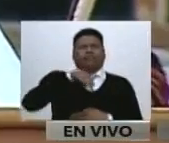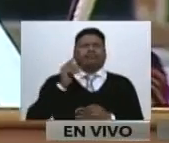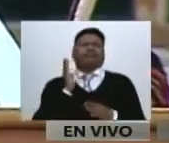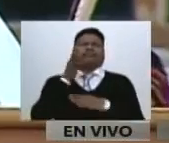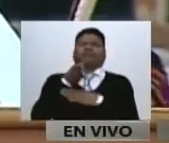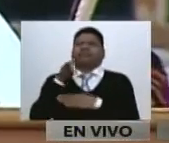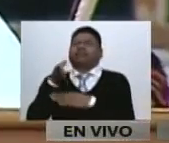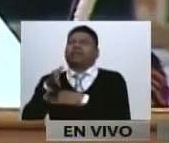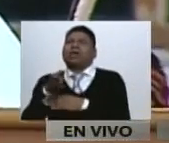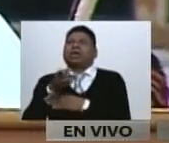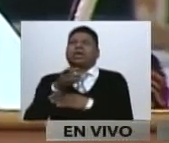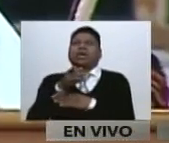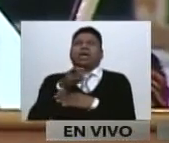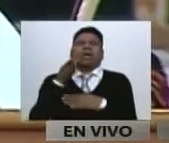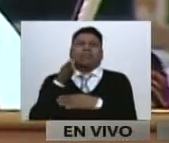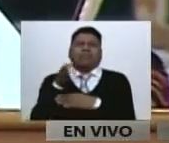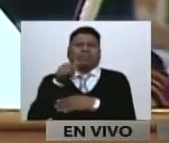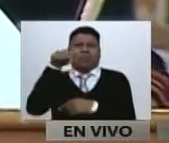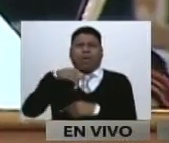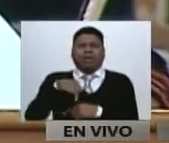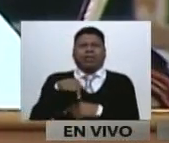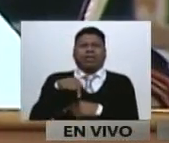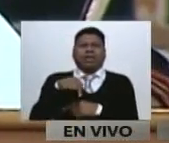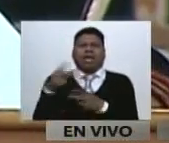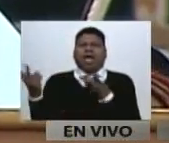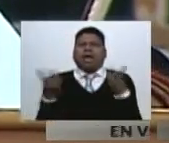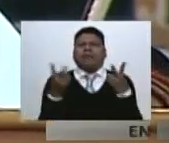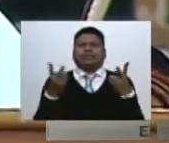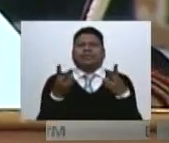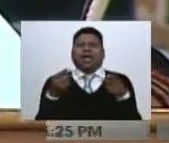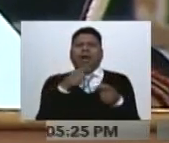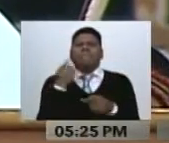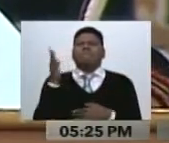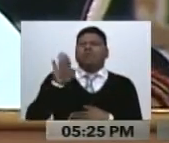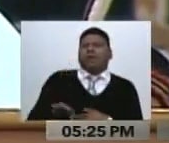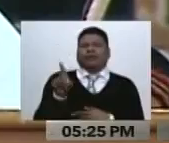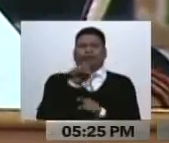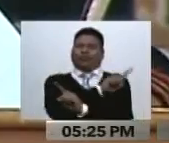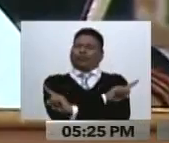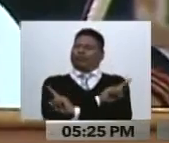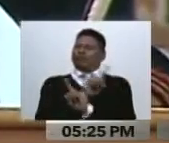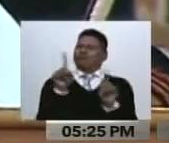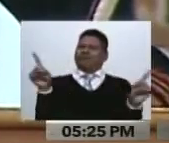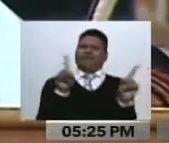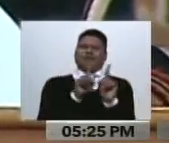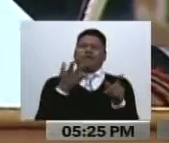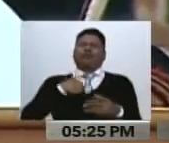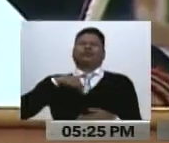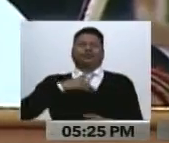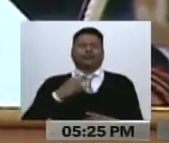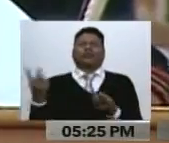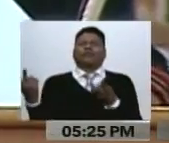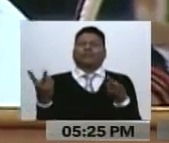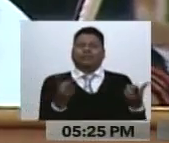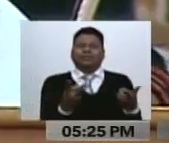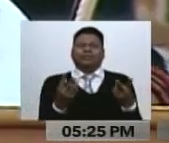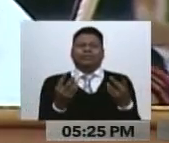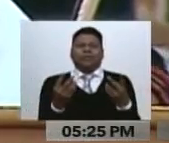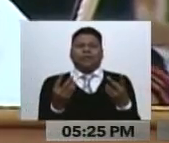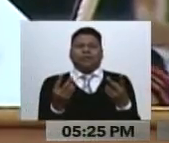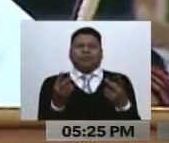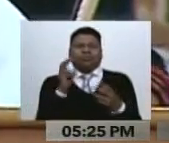a visitar a un difunto. Venimos a visitar los restos del hermano para cargarnos de